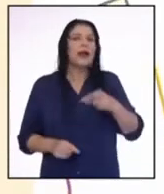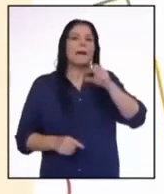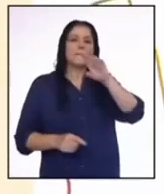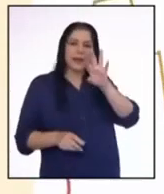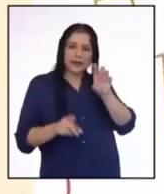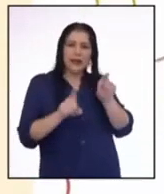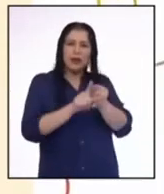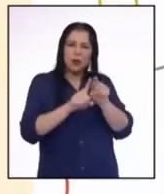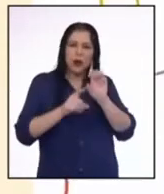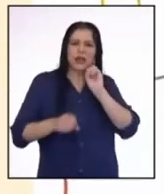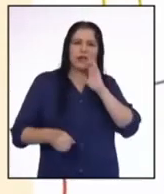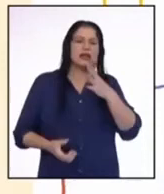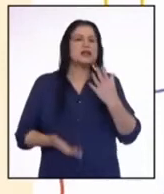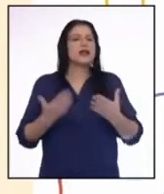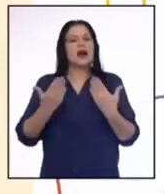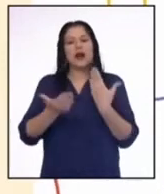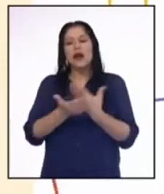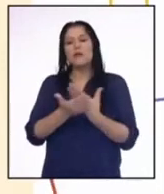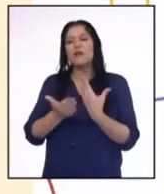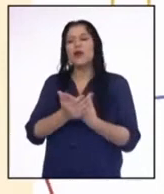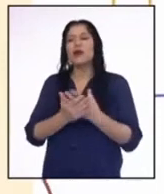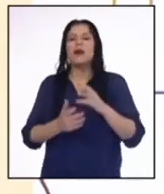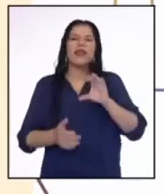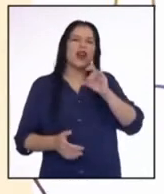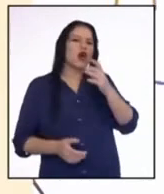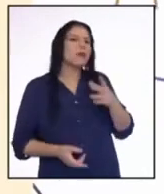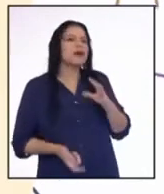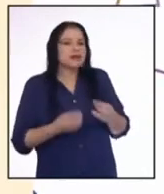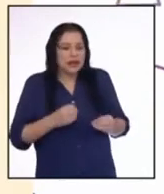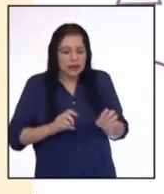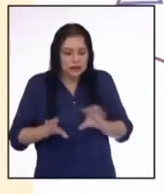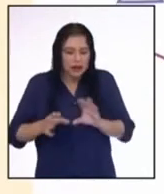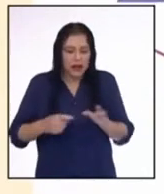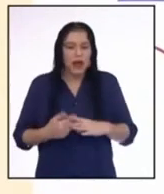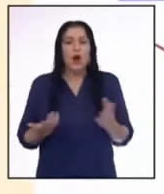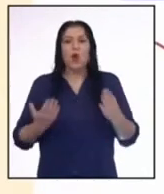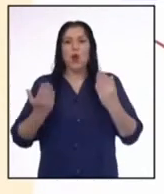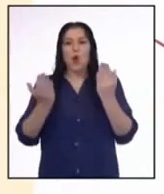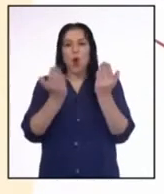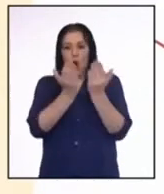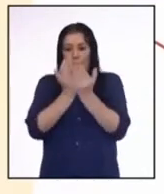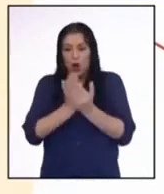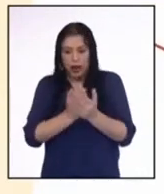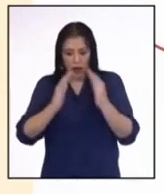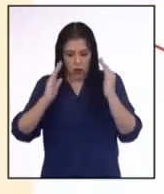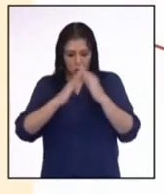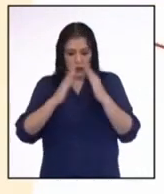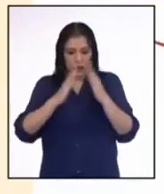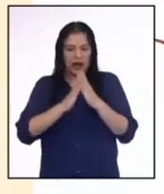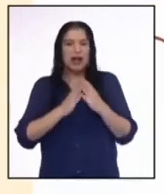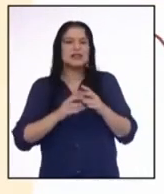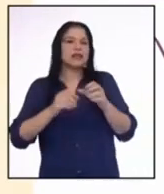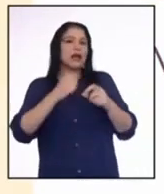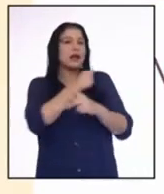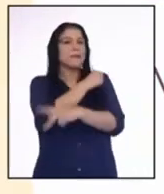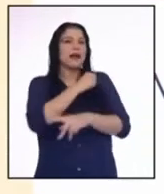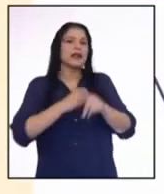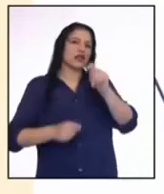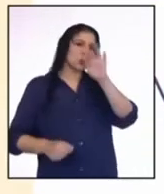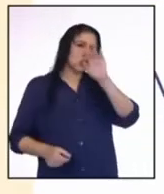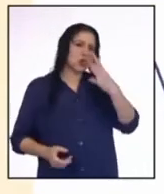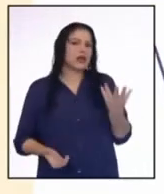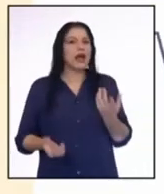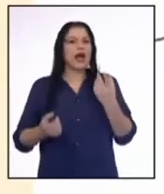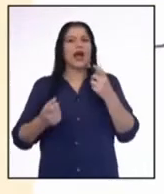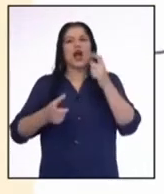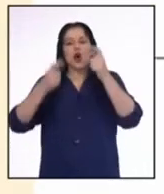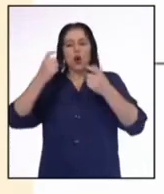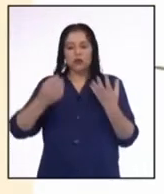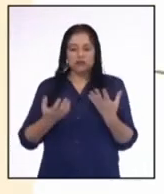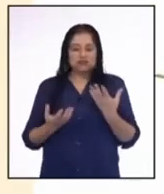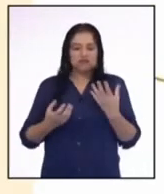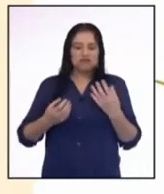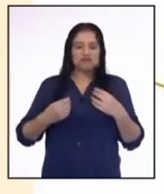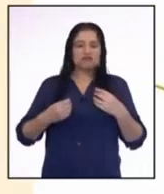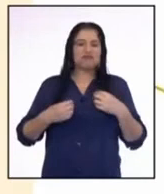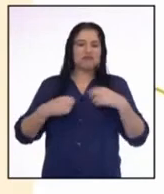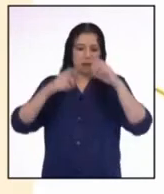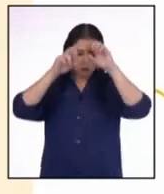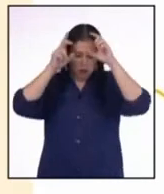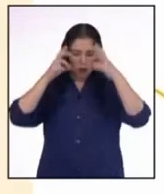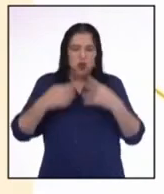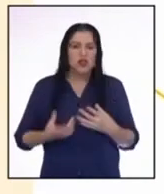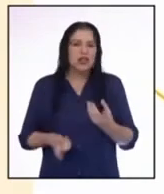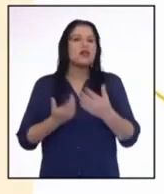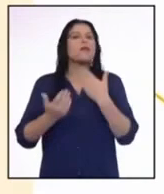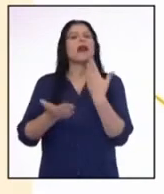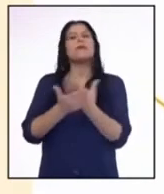hace referencia al experimento de Cobb, que consistió en colapsar una escuela y una casa en Turquía con 20 maniquíes dentro para evaluar la efectividad